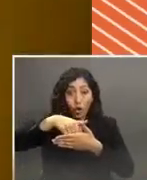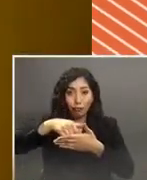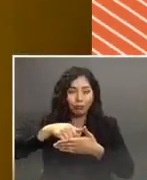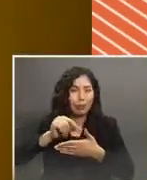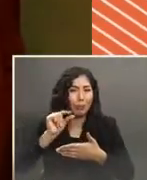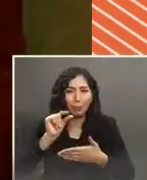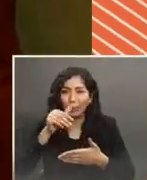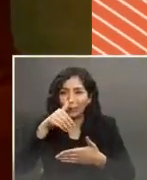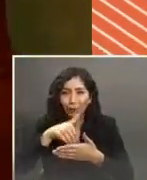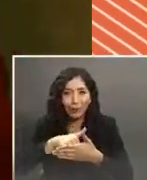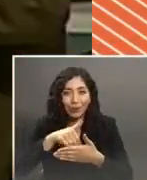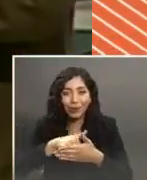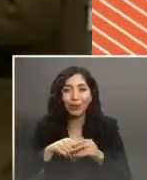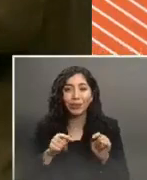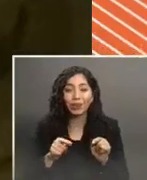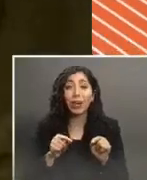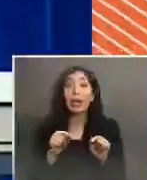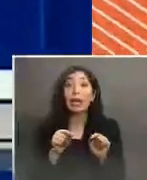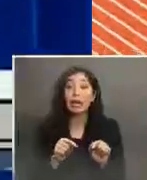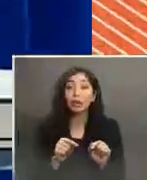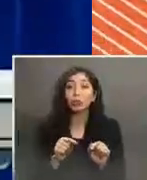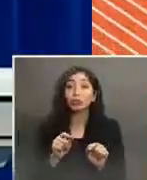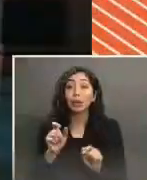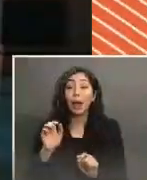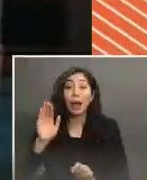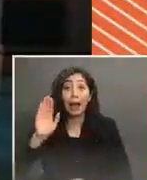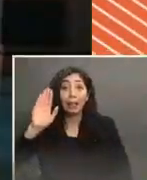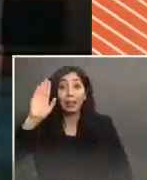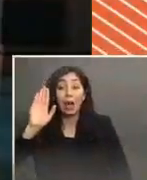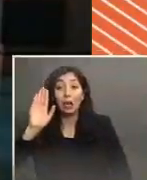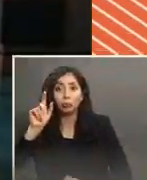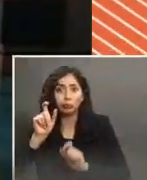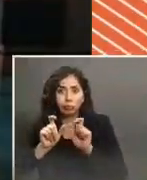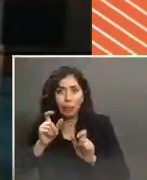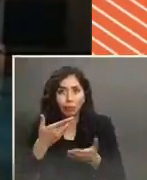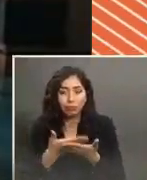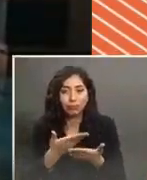factor que pocos candidatos se atreven a despreciar